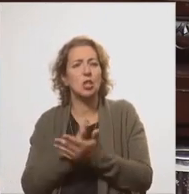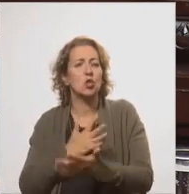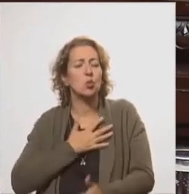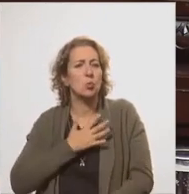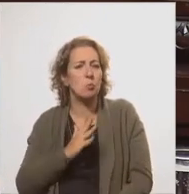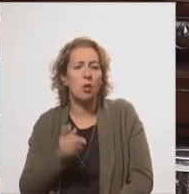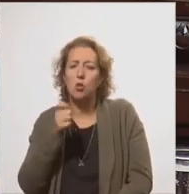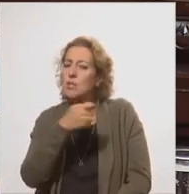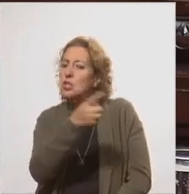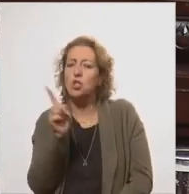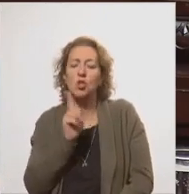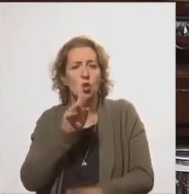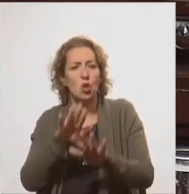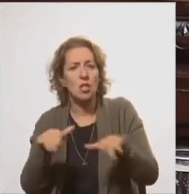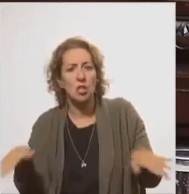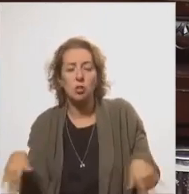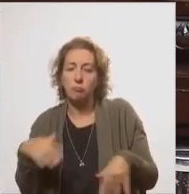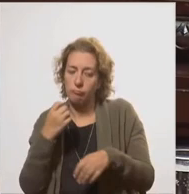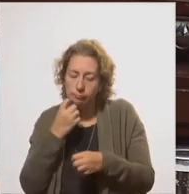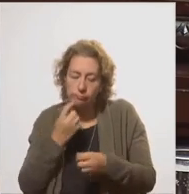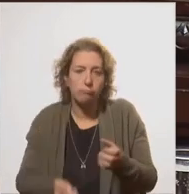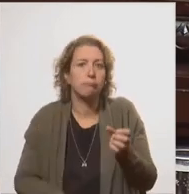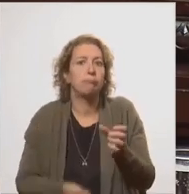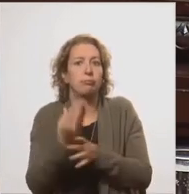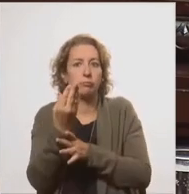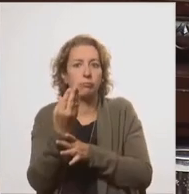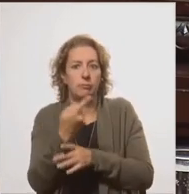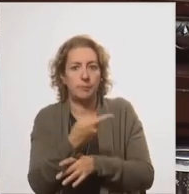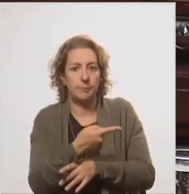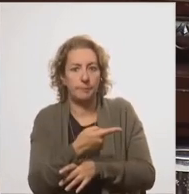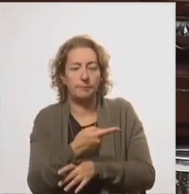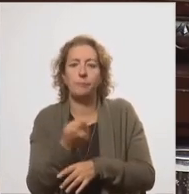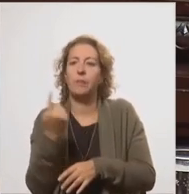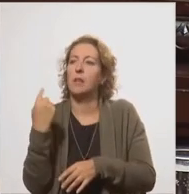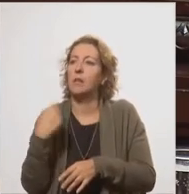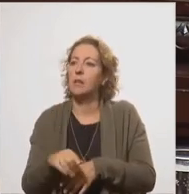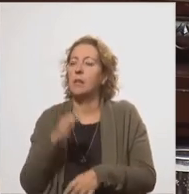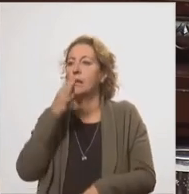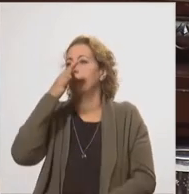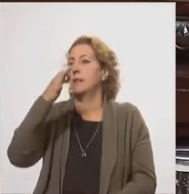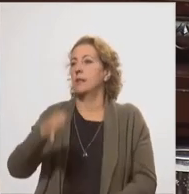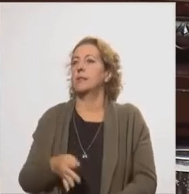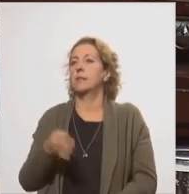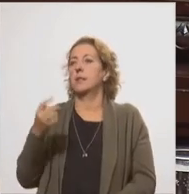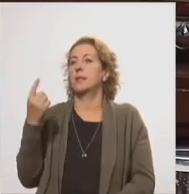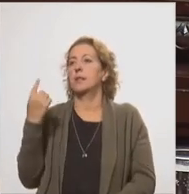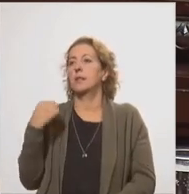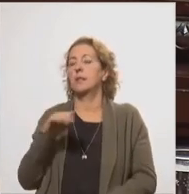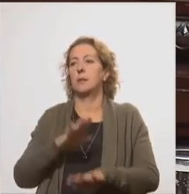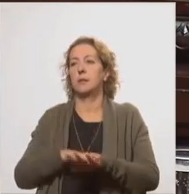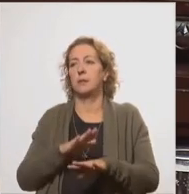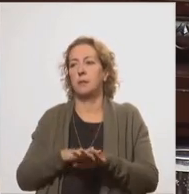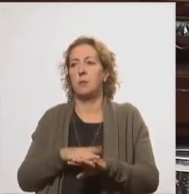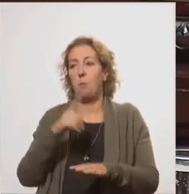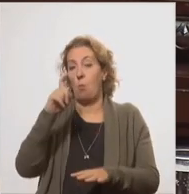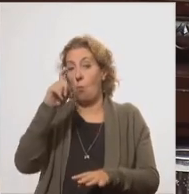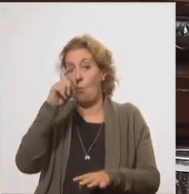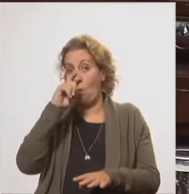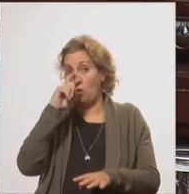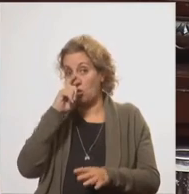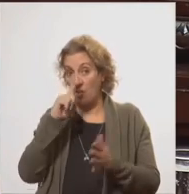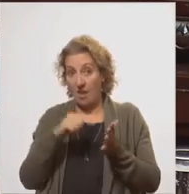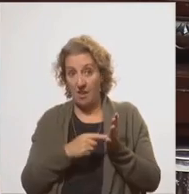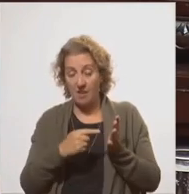niños aparecieron. Y tal como lo narra Lucía Gardioli en Sala de Redacción, mientras en Buenos Aires una